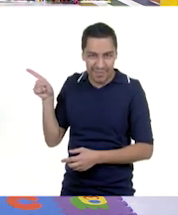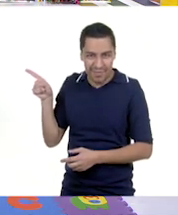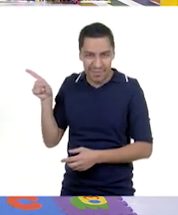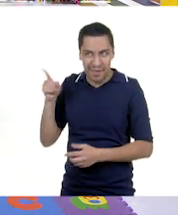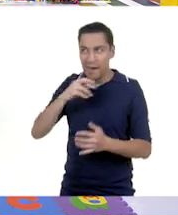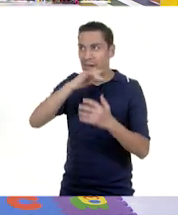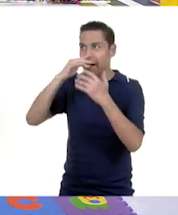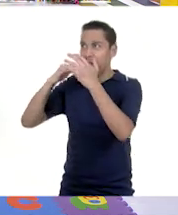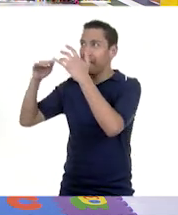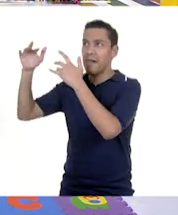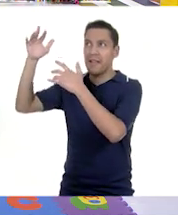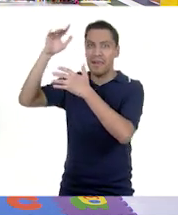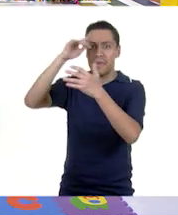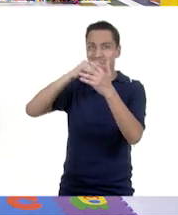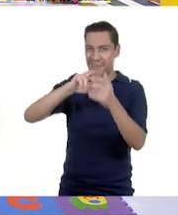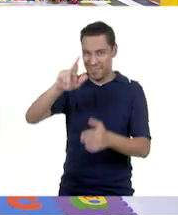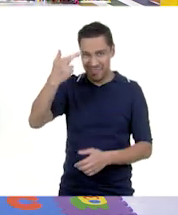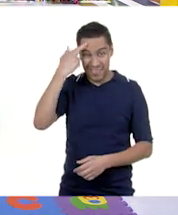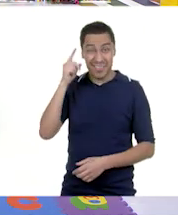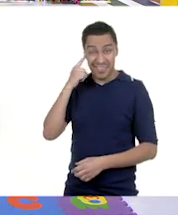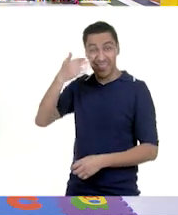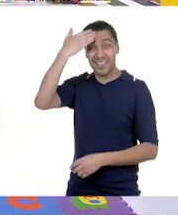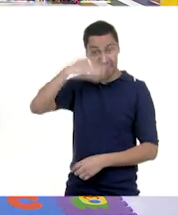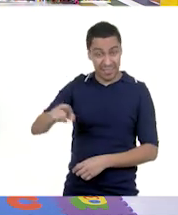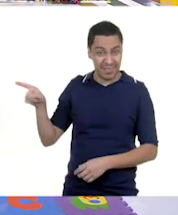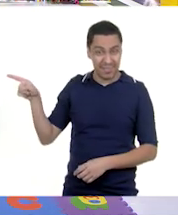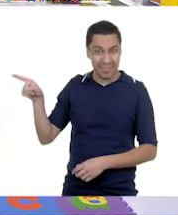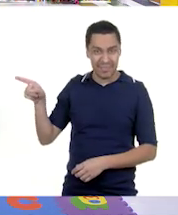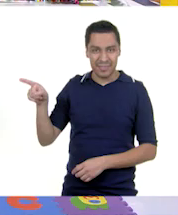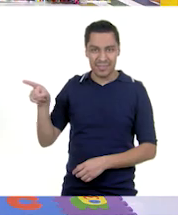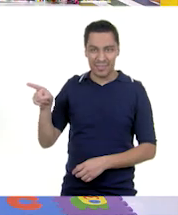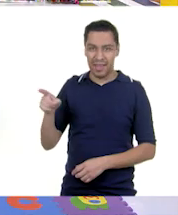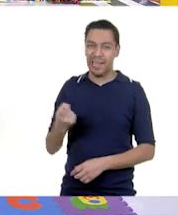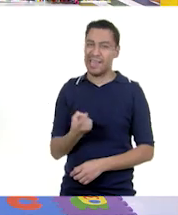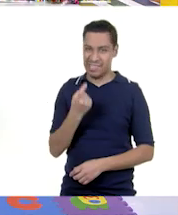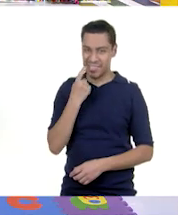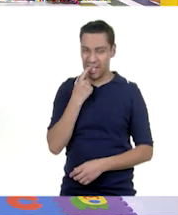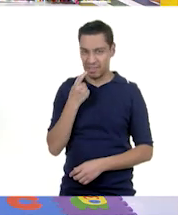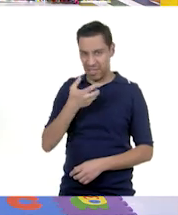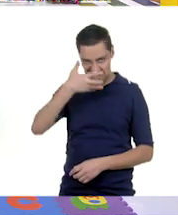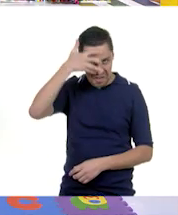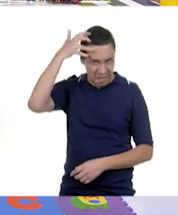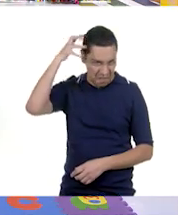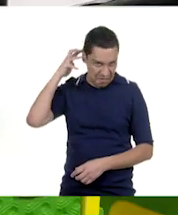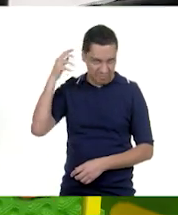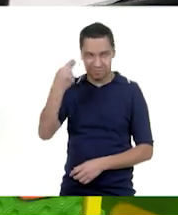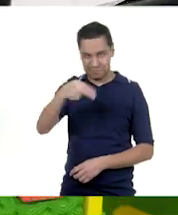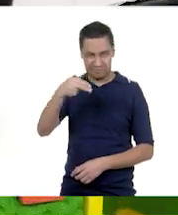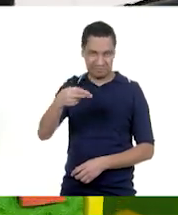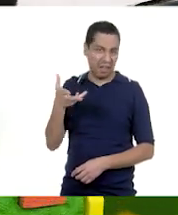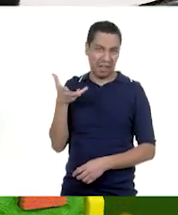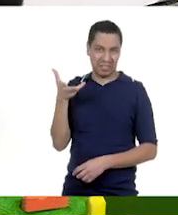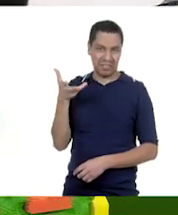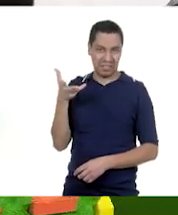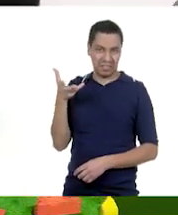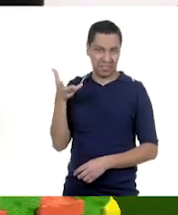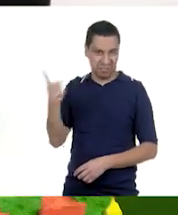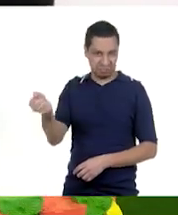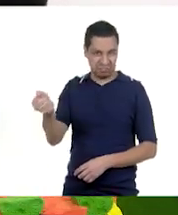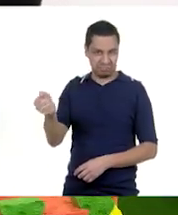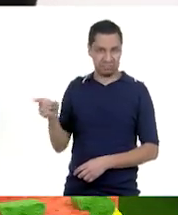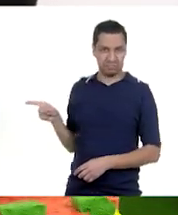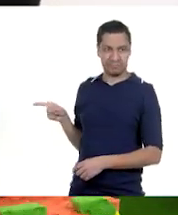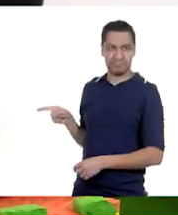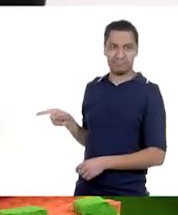seguramente niñas y niños, ustedes ya están recordando cuál es. Es el dientes de león. Ah, ¿sabes de qué me acabo de dar cuenta,